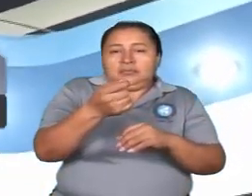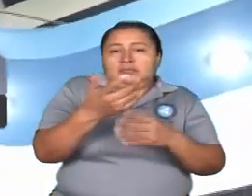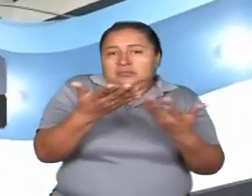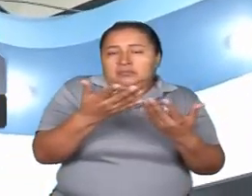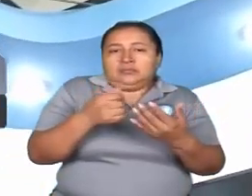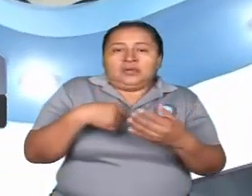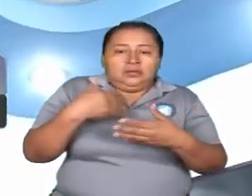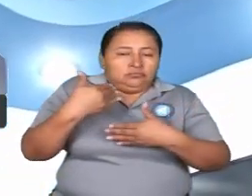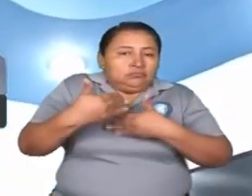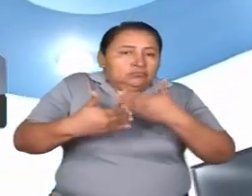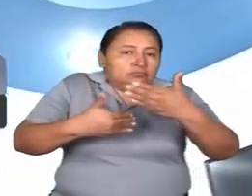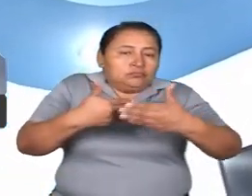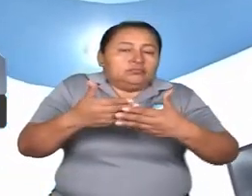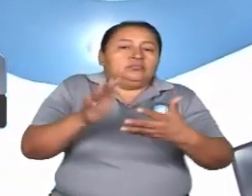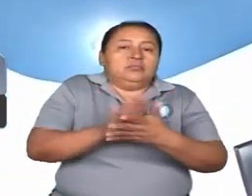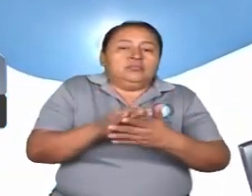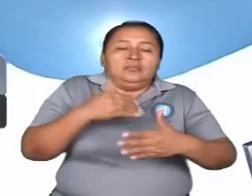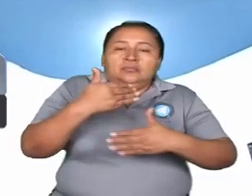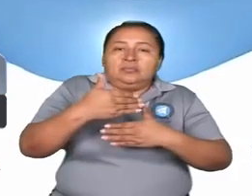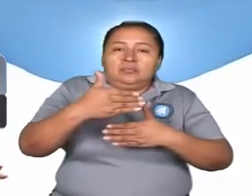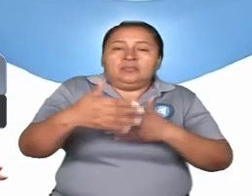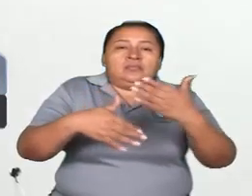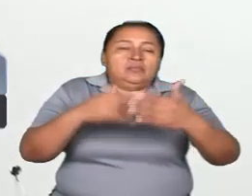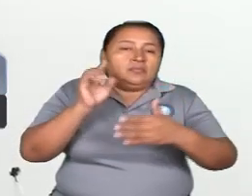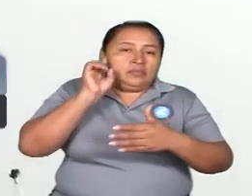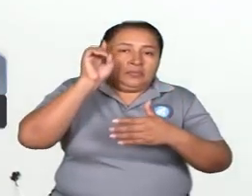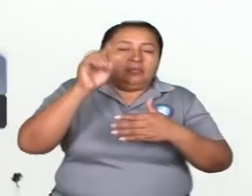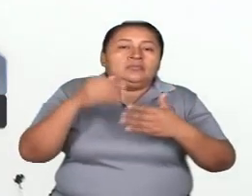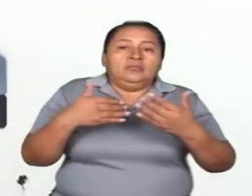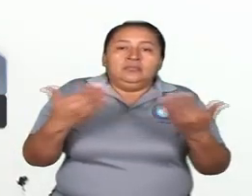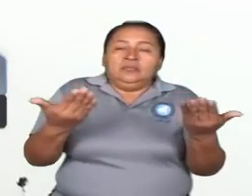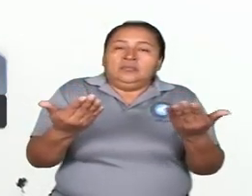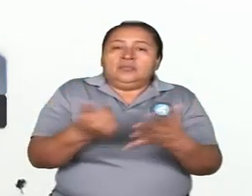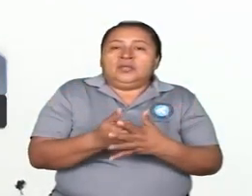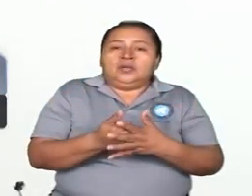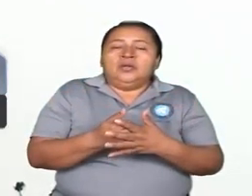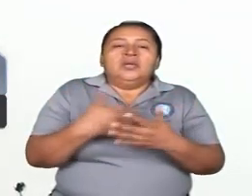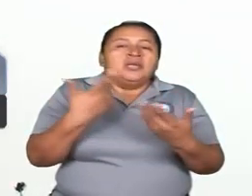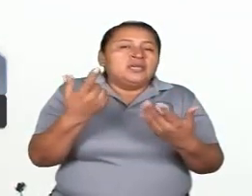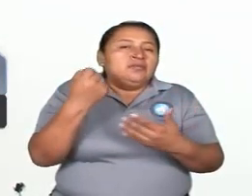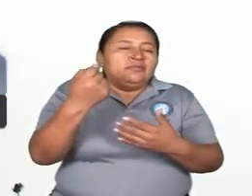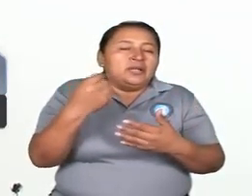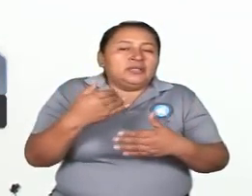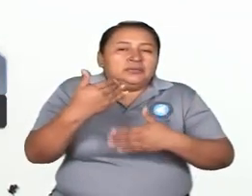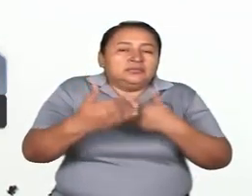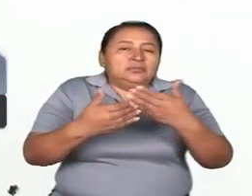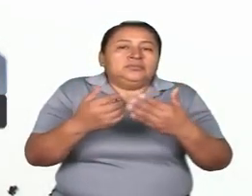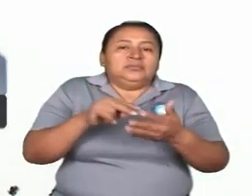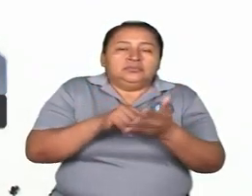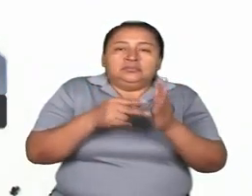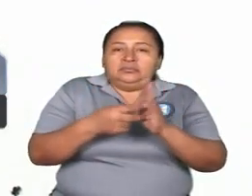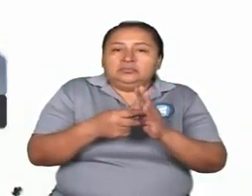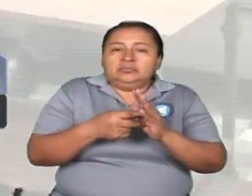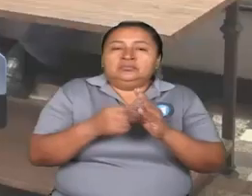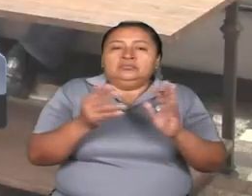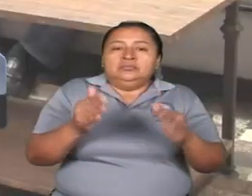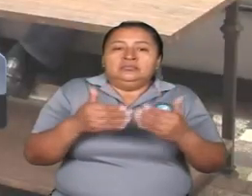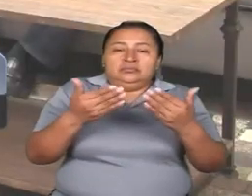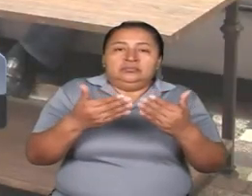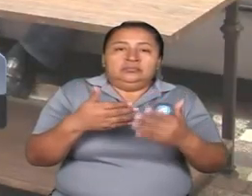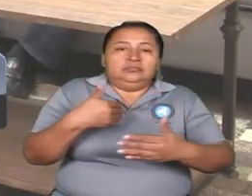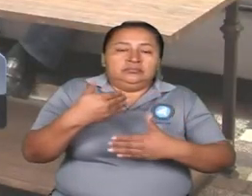estado en plena evolución y bastante desarrollo, los desafíos que van también implicando para,